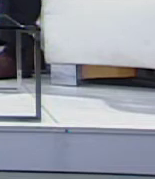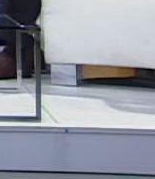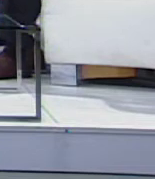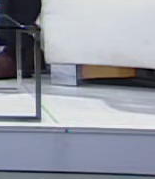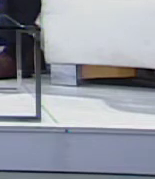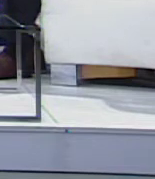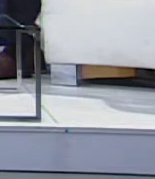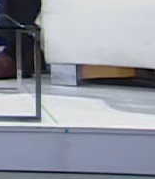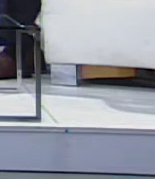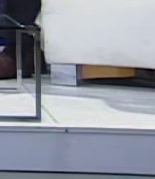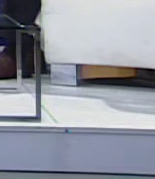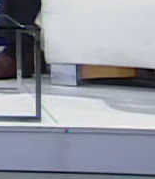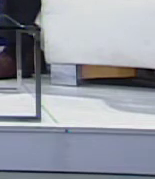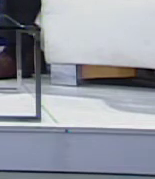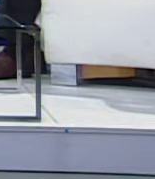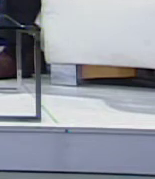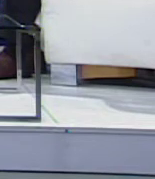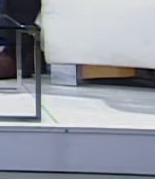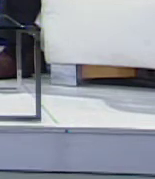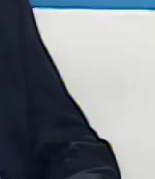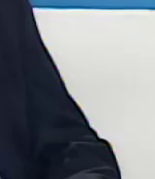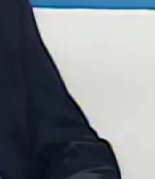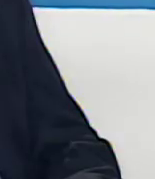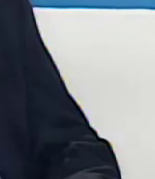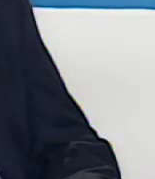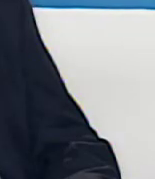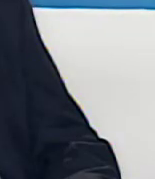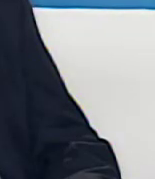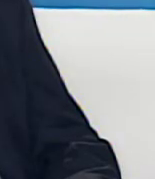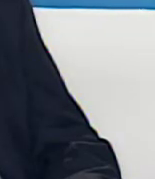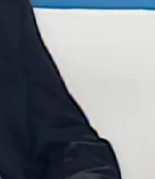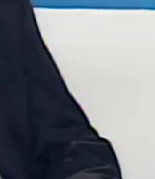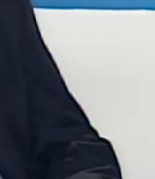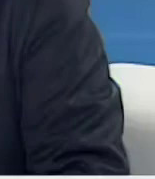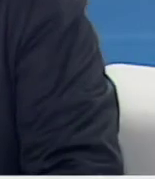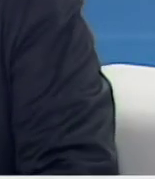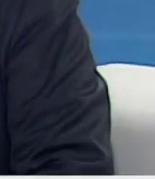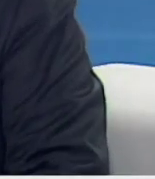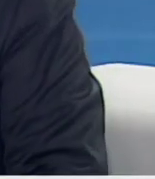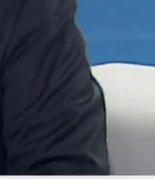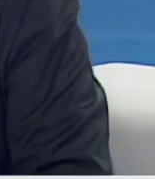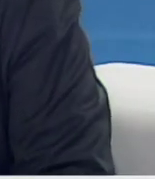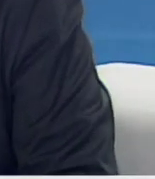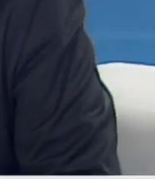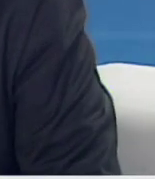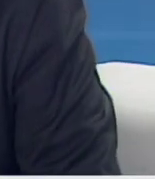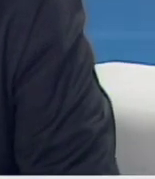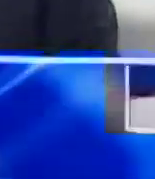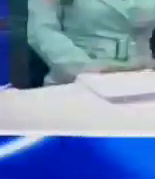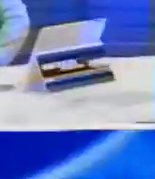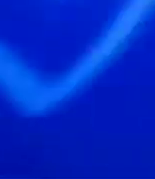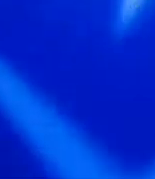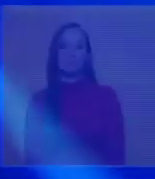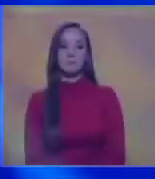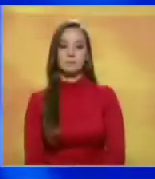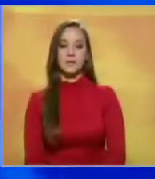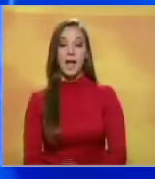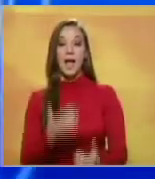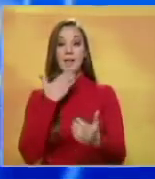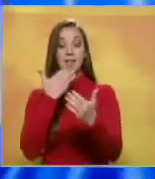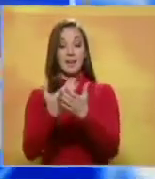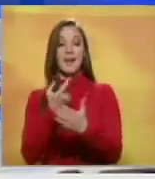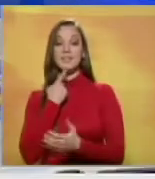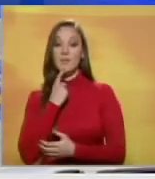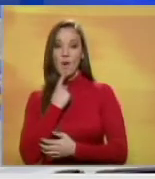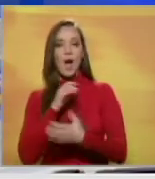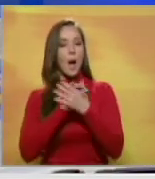gracias gracias ortega de pronto viceministro de relaciones exteriores para europa desde aquí nos despedimos quedamos como vendría gracias